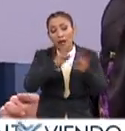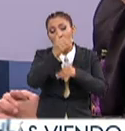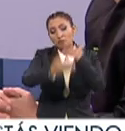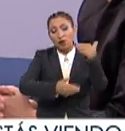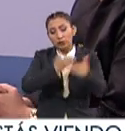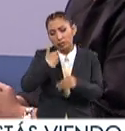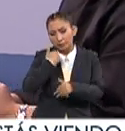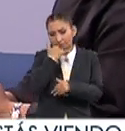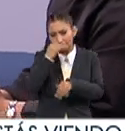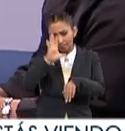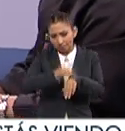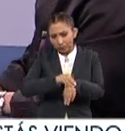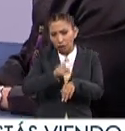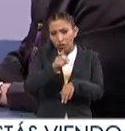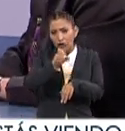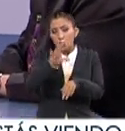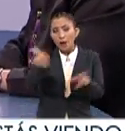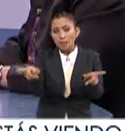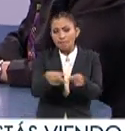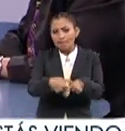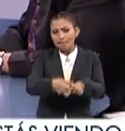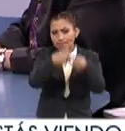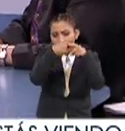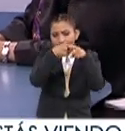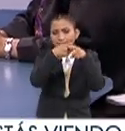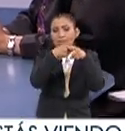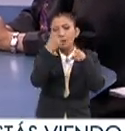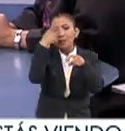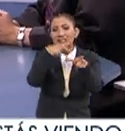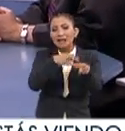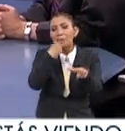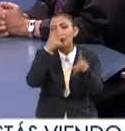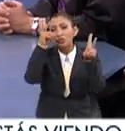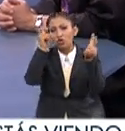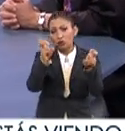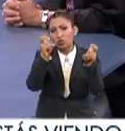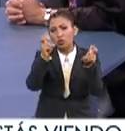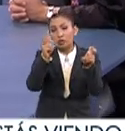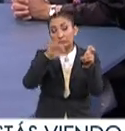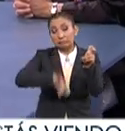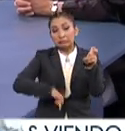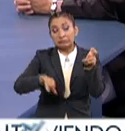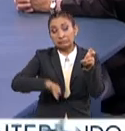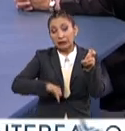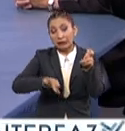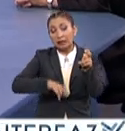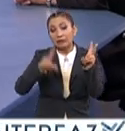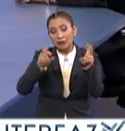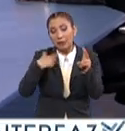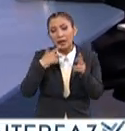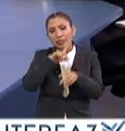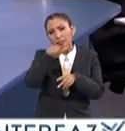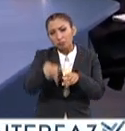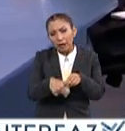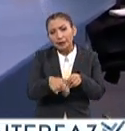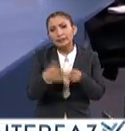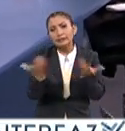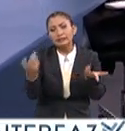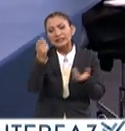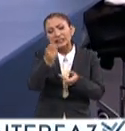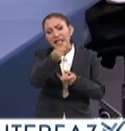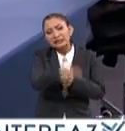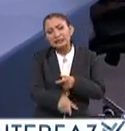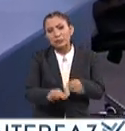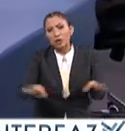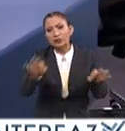proceso. Si nos lo permite, doctora, vamos a hacer una breve pausa para seguir hablando de este interesantísimo tema y por supuesto el papel